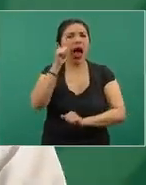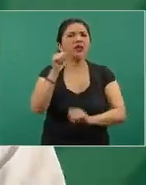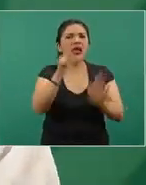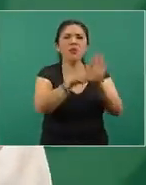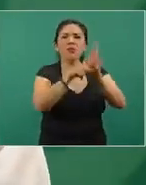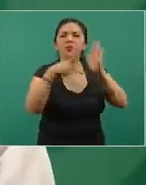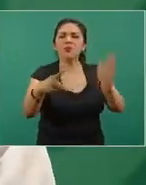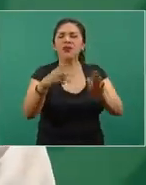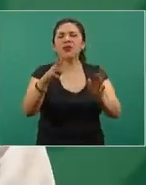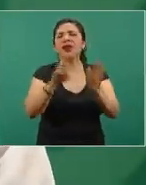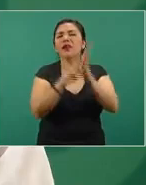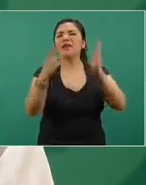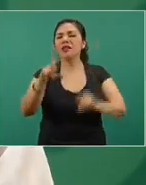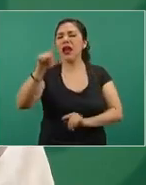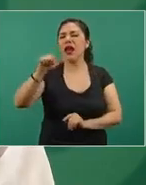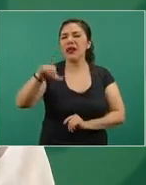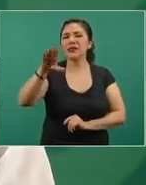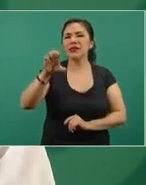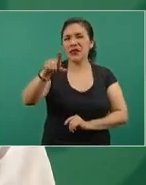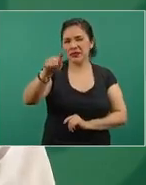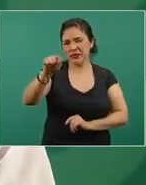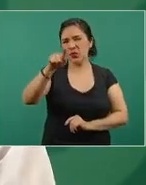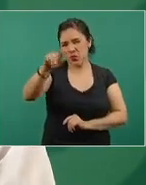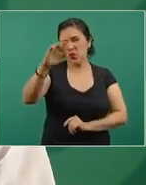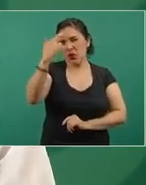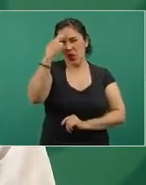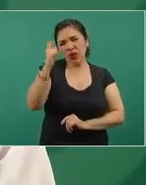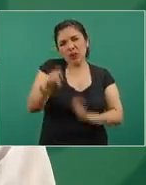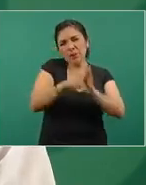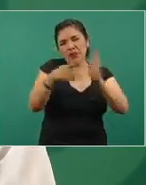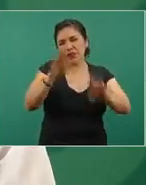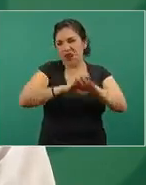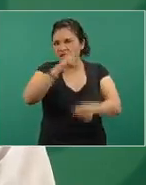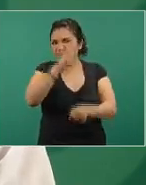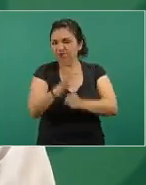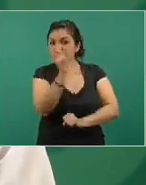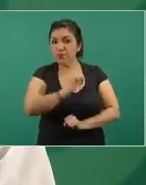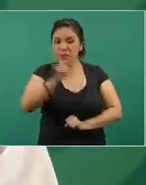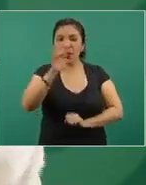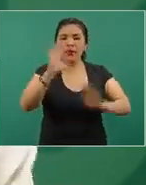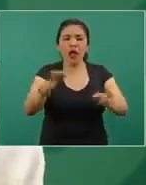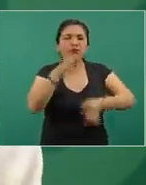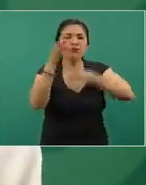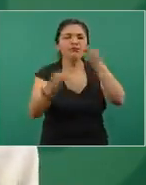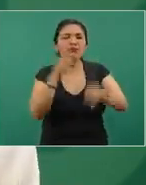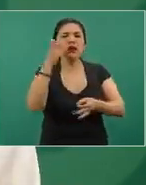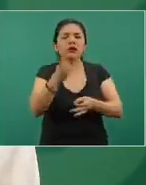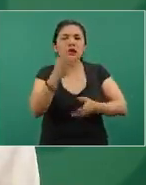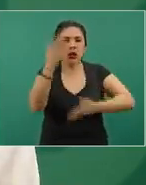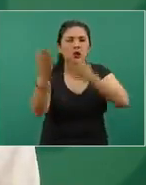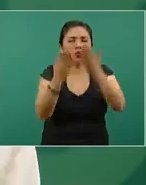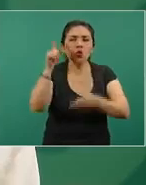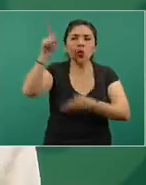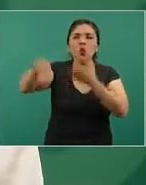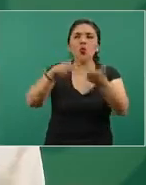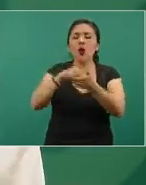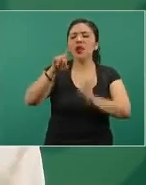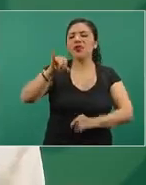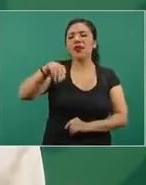Lancet, una revista, como saben, muy prestigiada, un estudio comunitario en